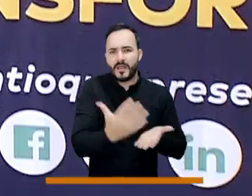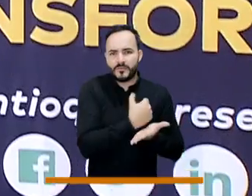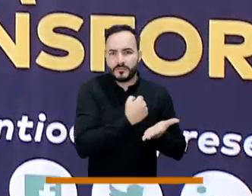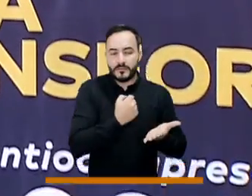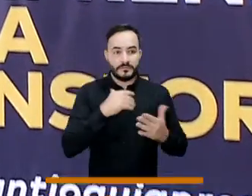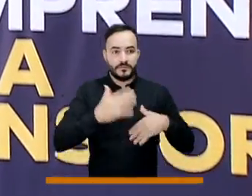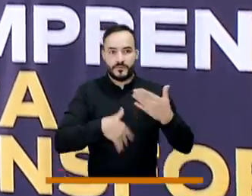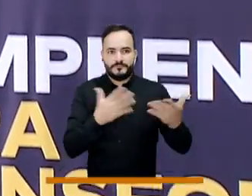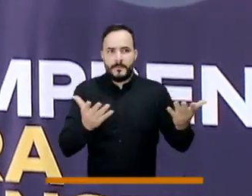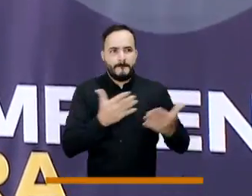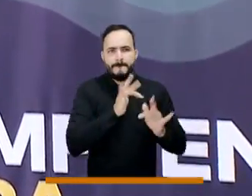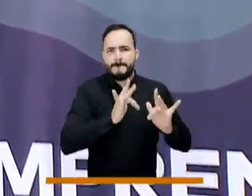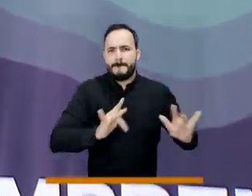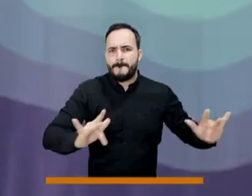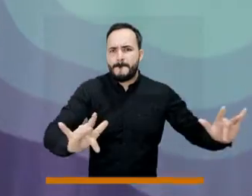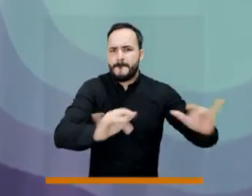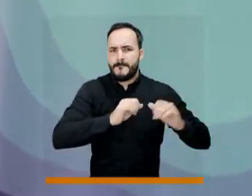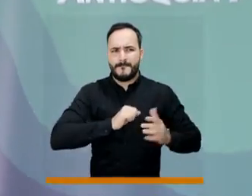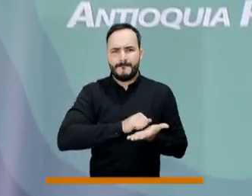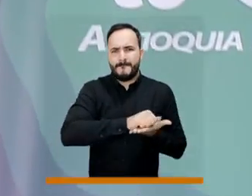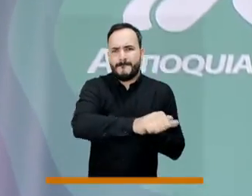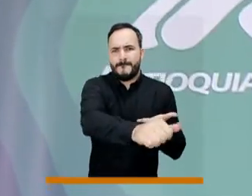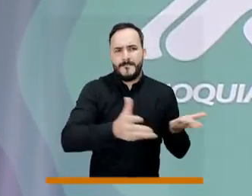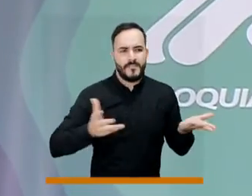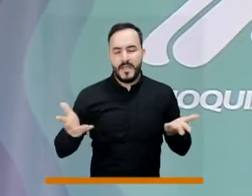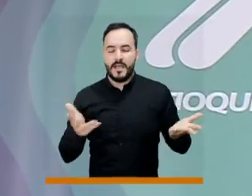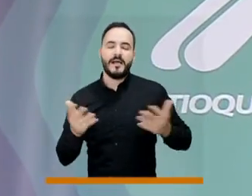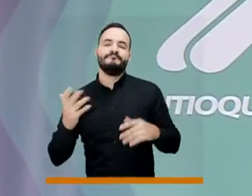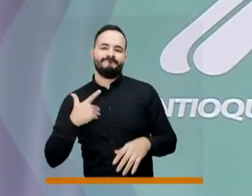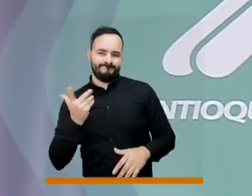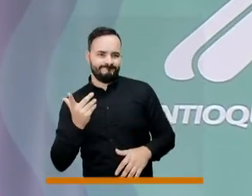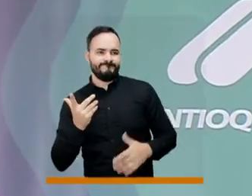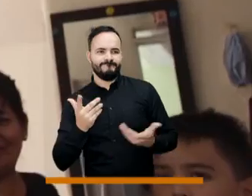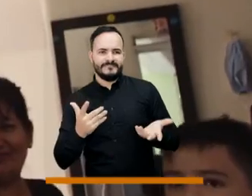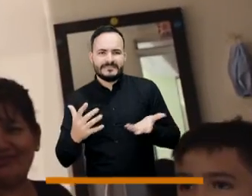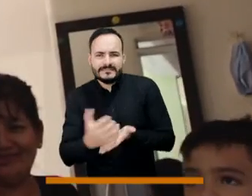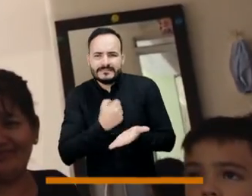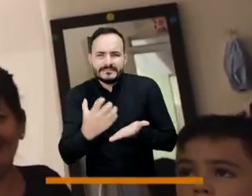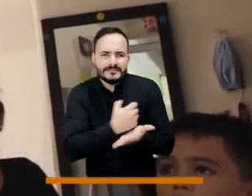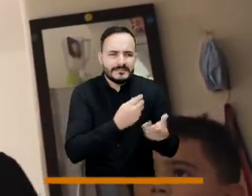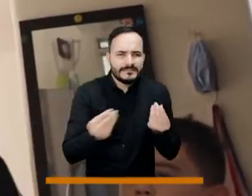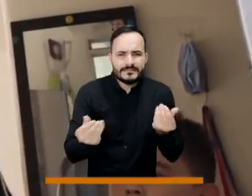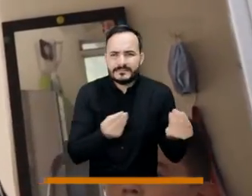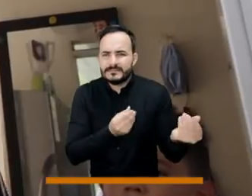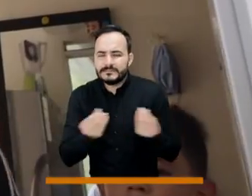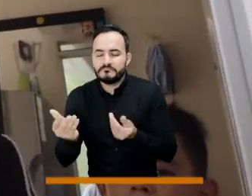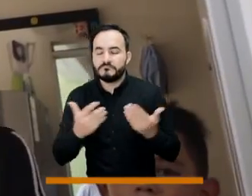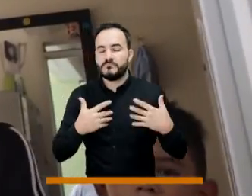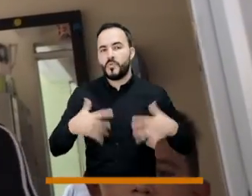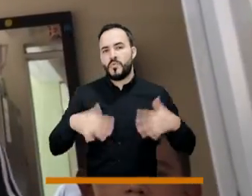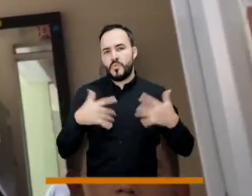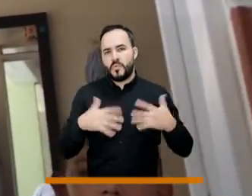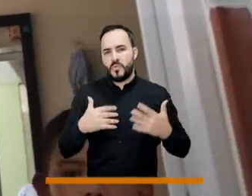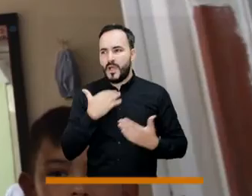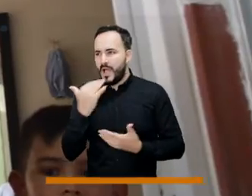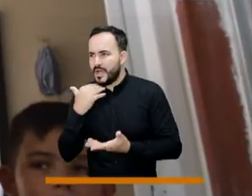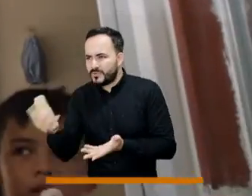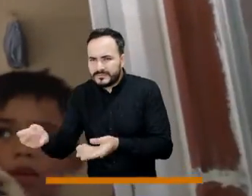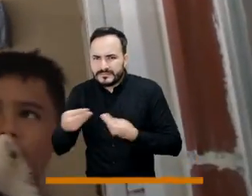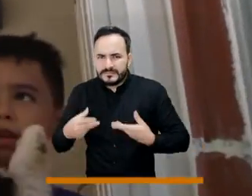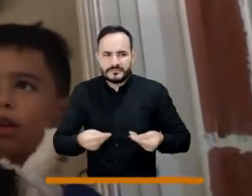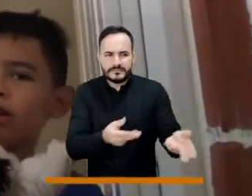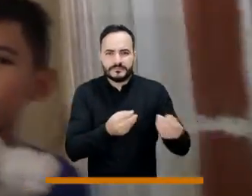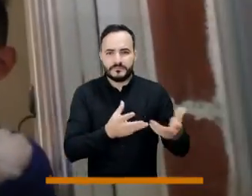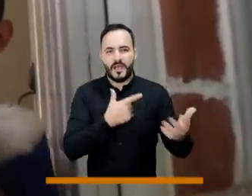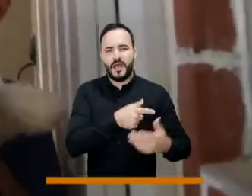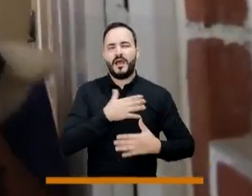económica y por ende, pues no había con qué comer. Entonces, gracias a la solidaridad de empresas y muchas personas, pudimos, digamos, que